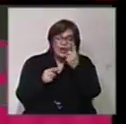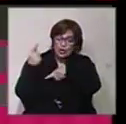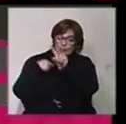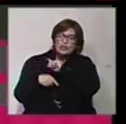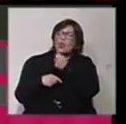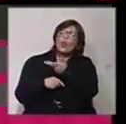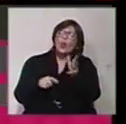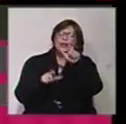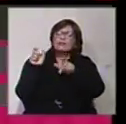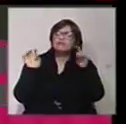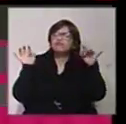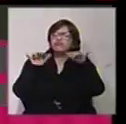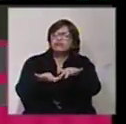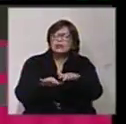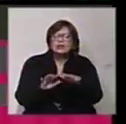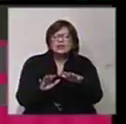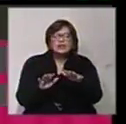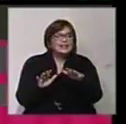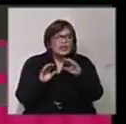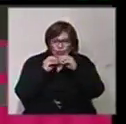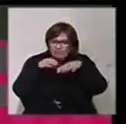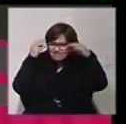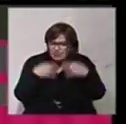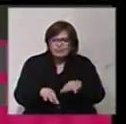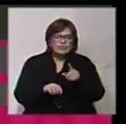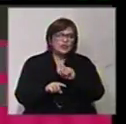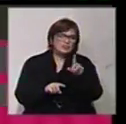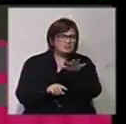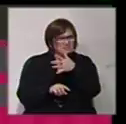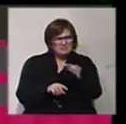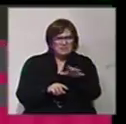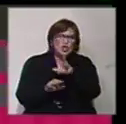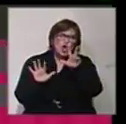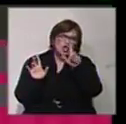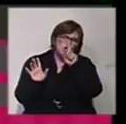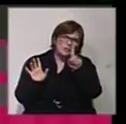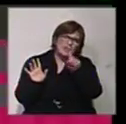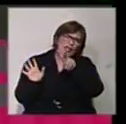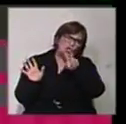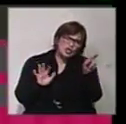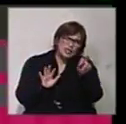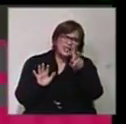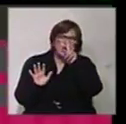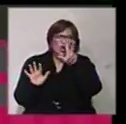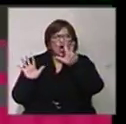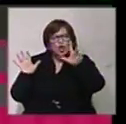cuántas personas fueron, por ejemplo? Mirá, no tenemos el cálculo exacto, pero calculamos que pasaron entre 8.200 a 8.500 personas, contando que